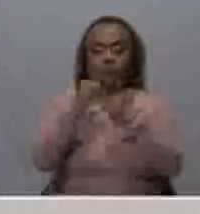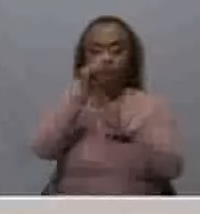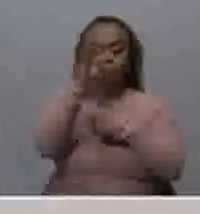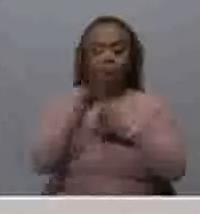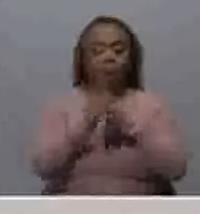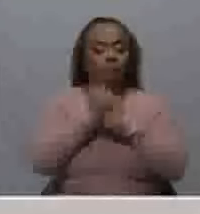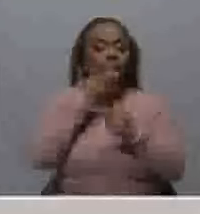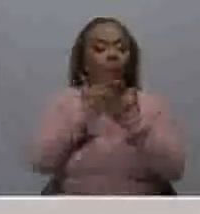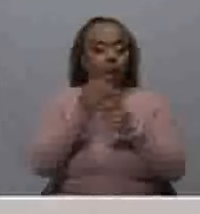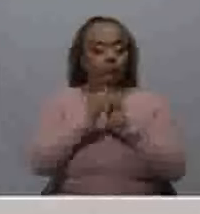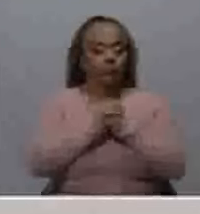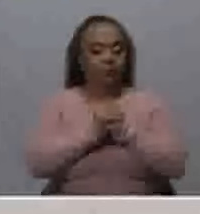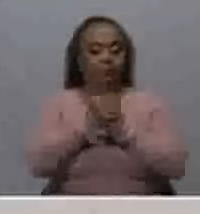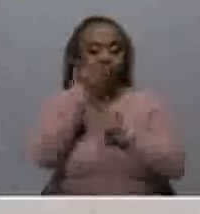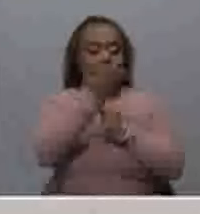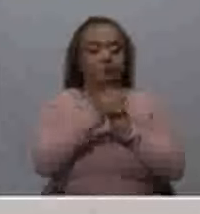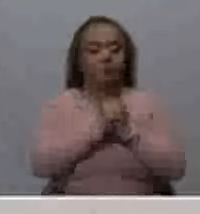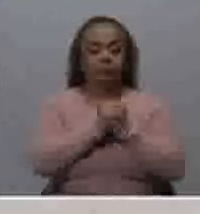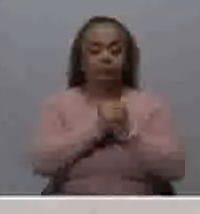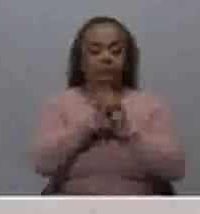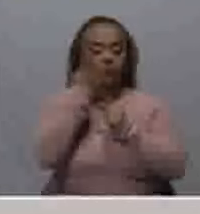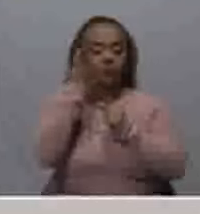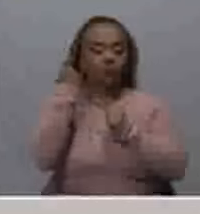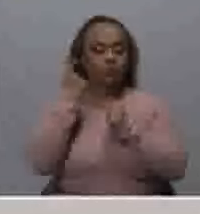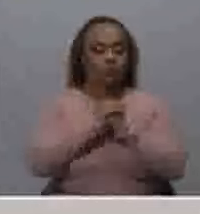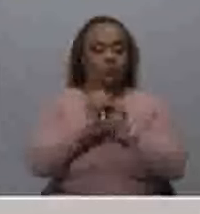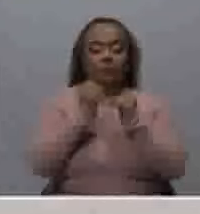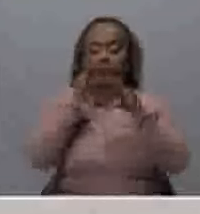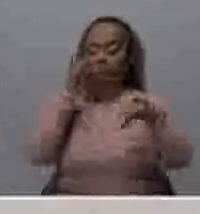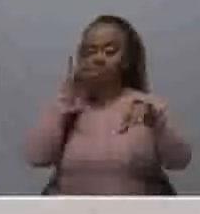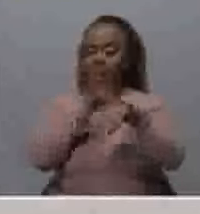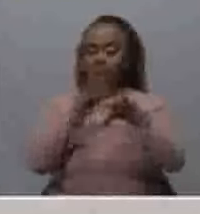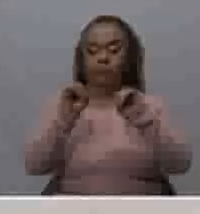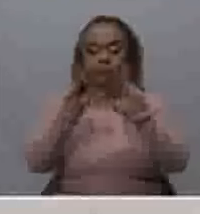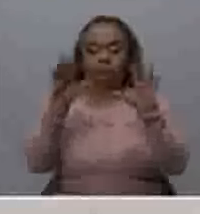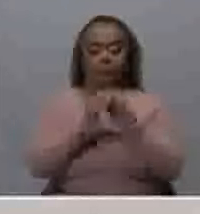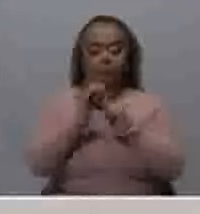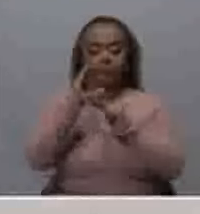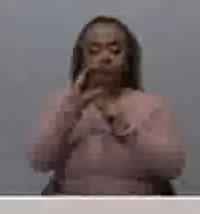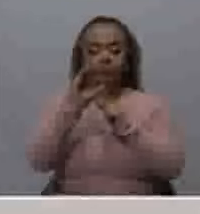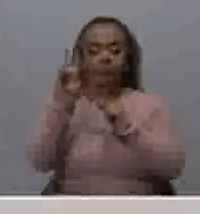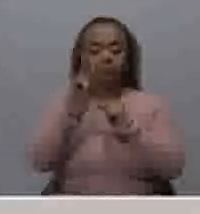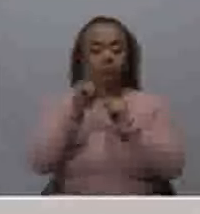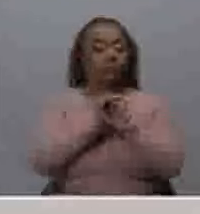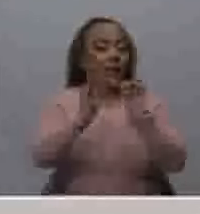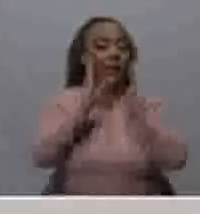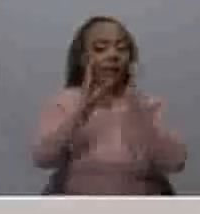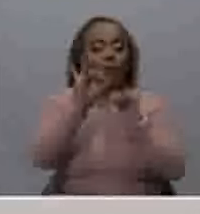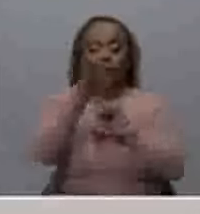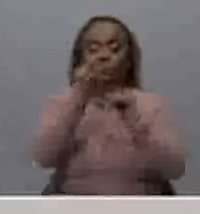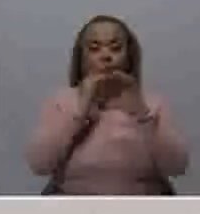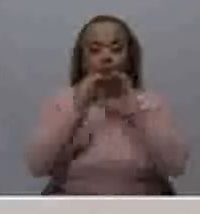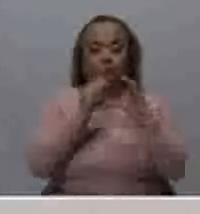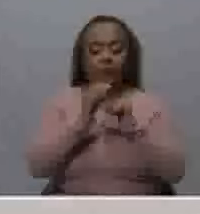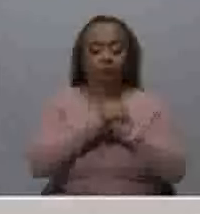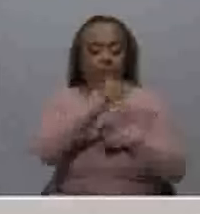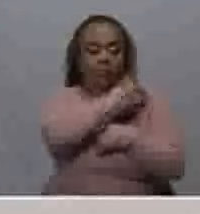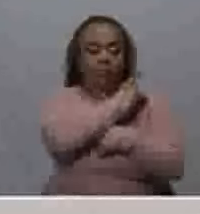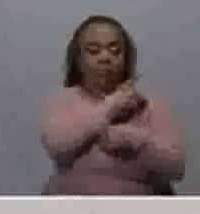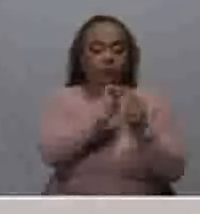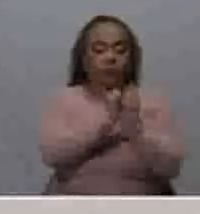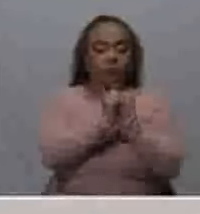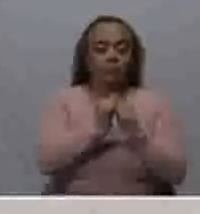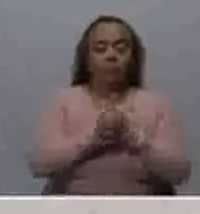Brasil. Bueno, acá mismo, hace algunas horas, muy temprano en la mañana, don Claudio Vivas atendió a los medios de comunicación, el director